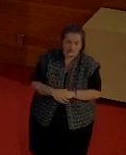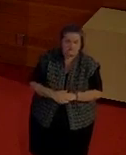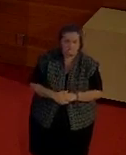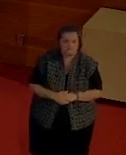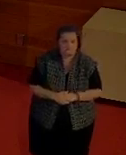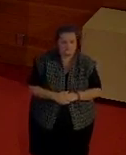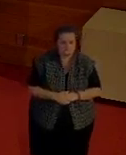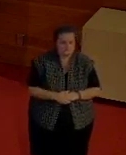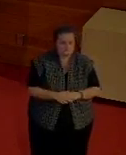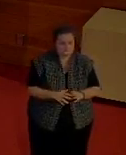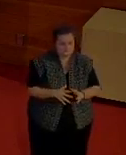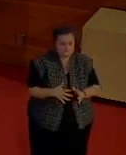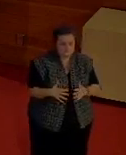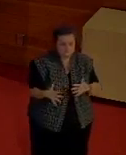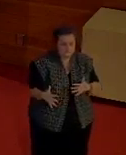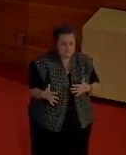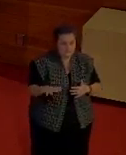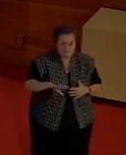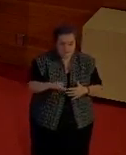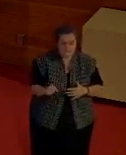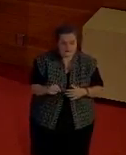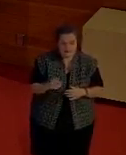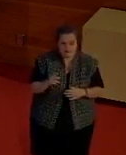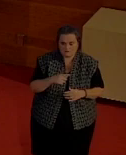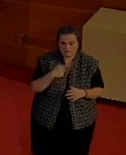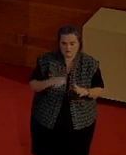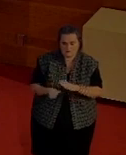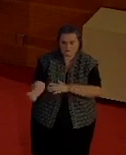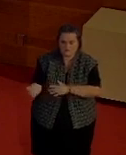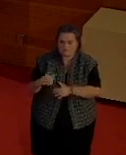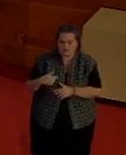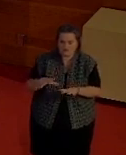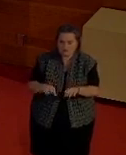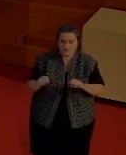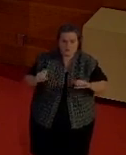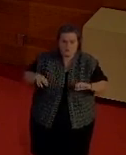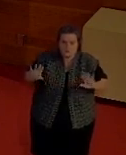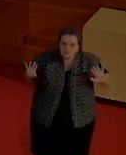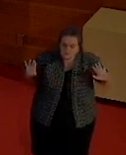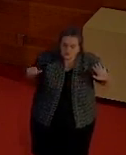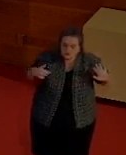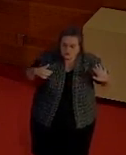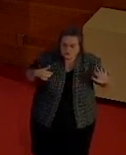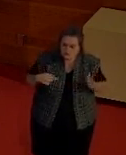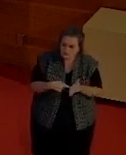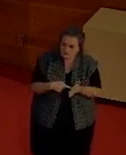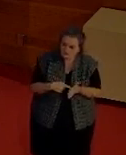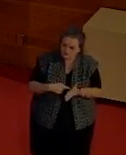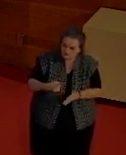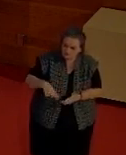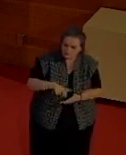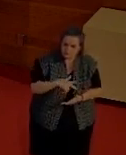eh Y luego china desapareció de África Pues yo noos he colonizado yo no tengo ninguna hipoteca generada con